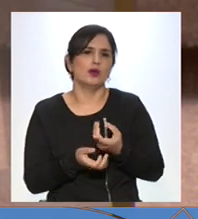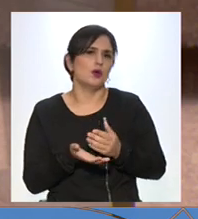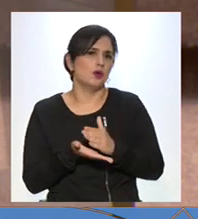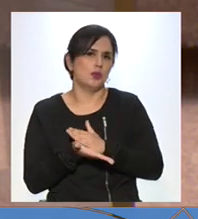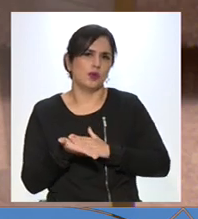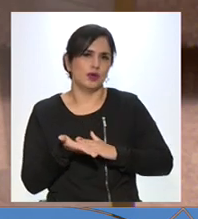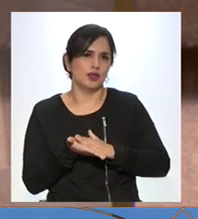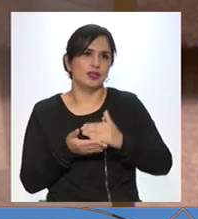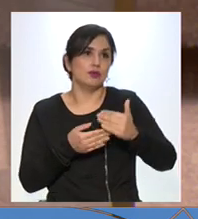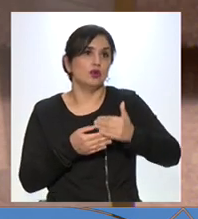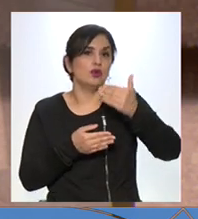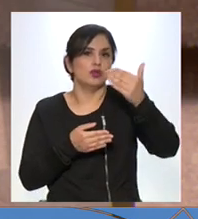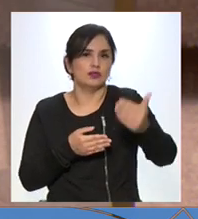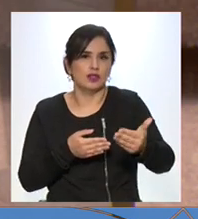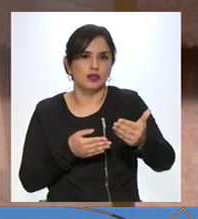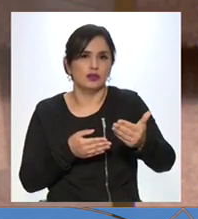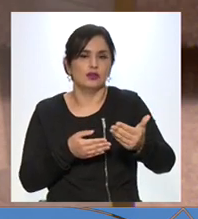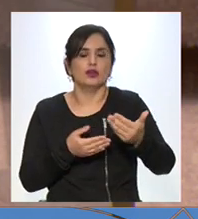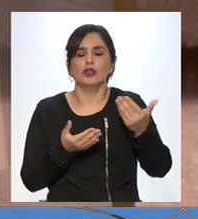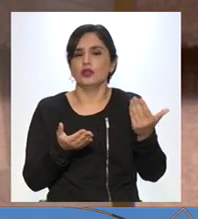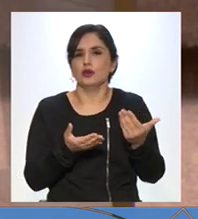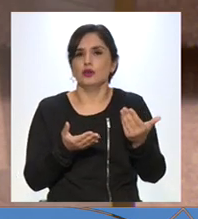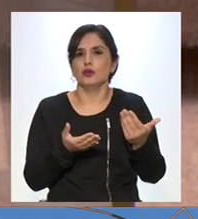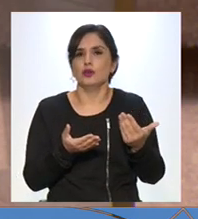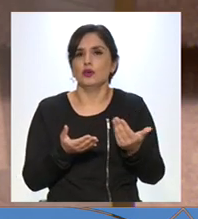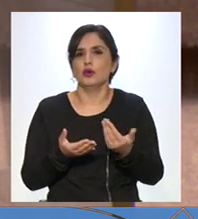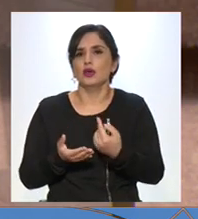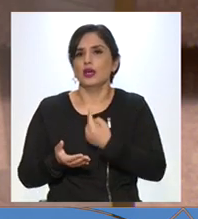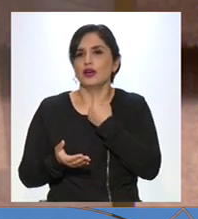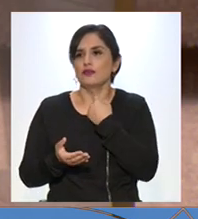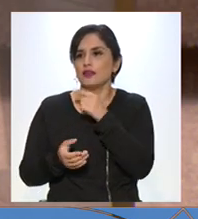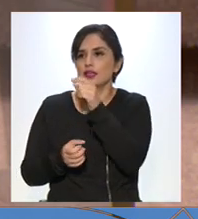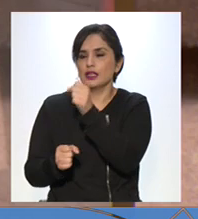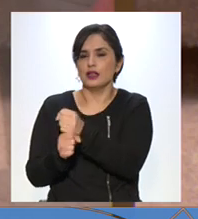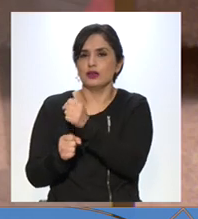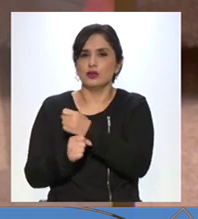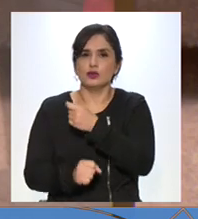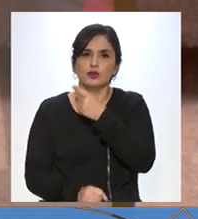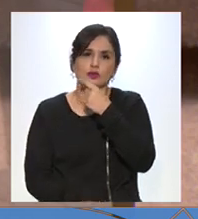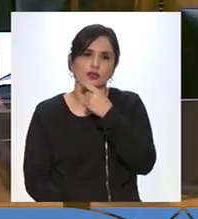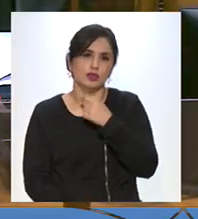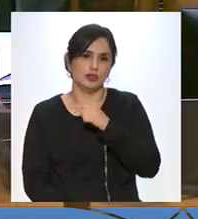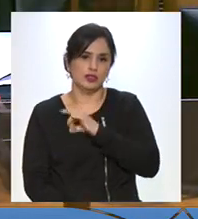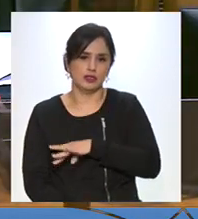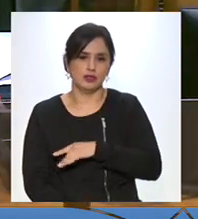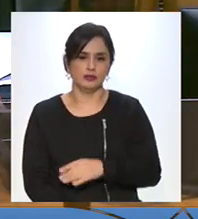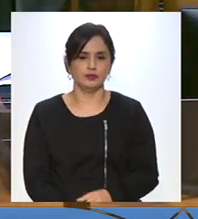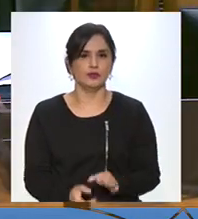los factores externos y los efectos en las y los trabajadores de nuestro país. Gracias, presidenta.